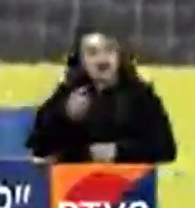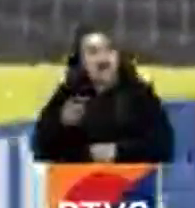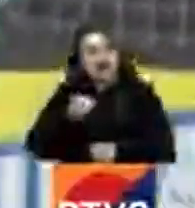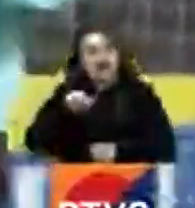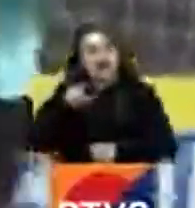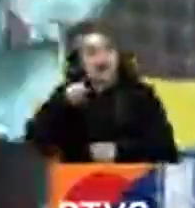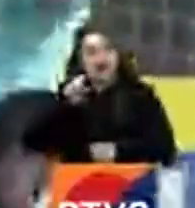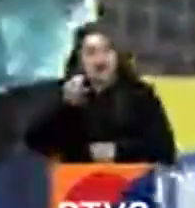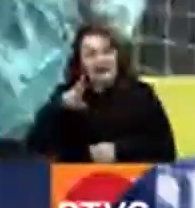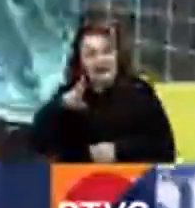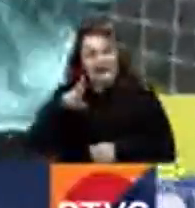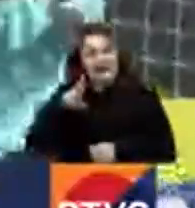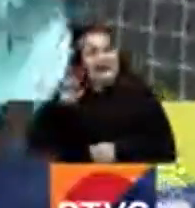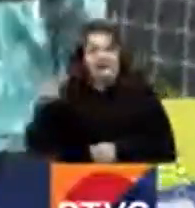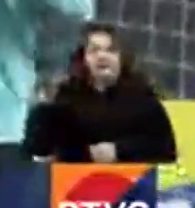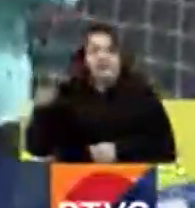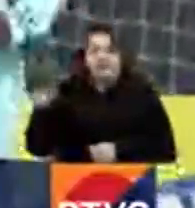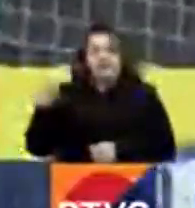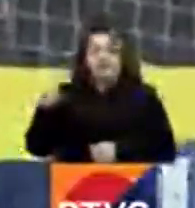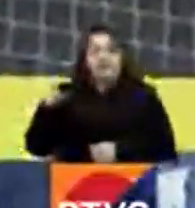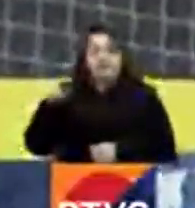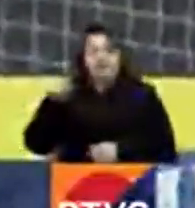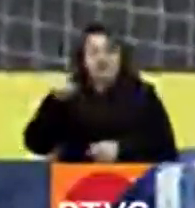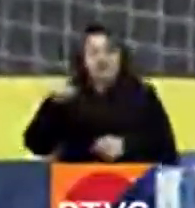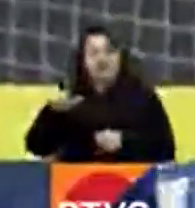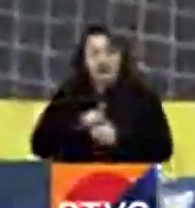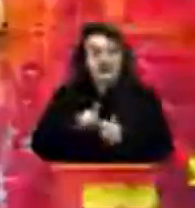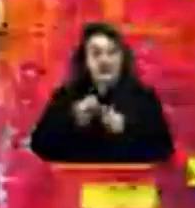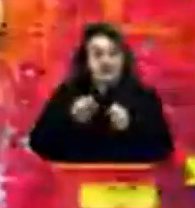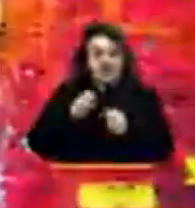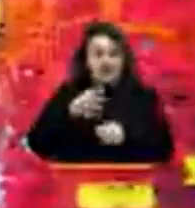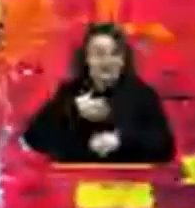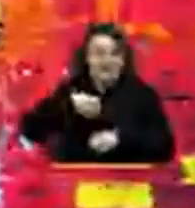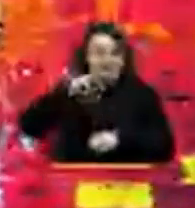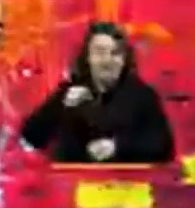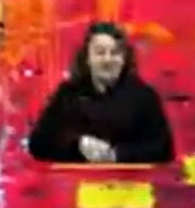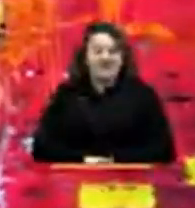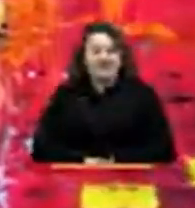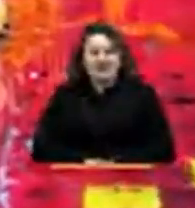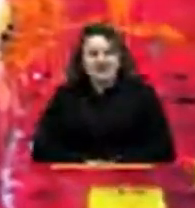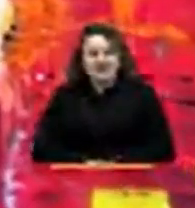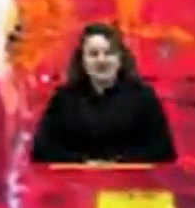Héctor Cárdenas para que los locales sueñen con el campeonato.